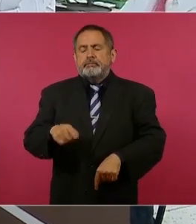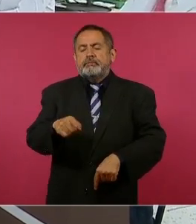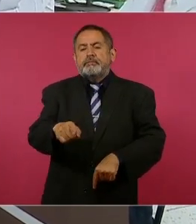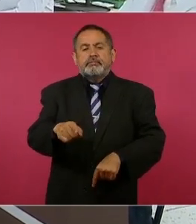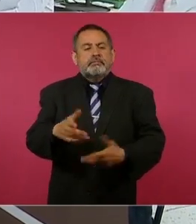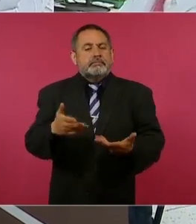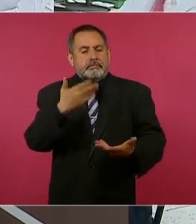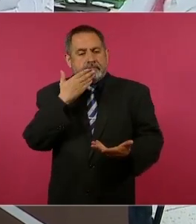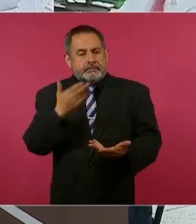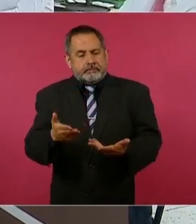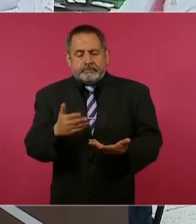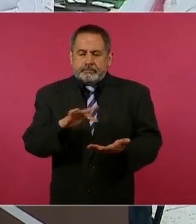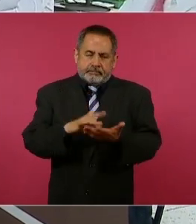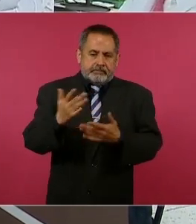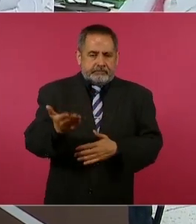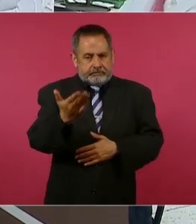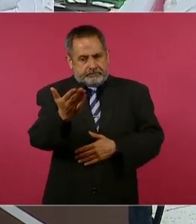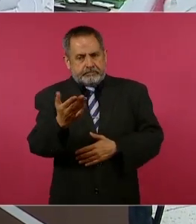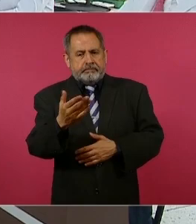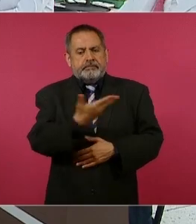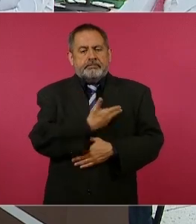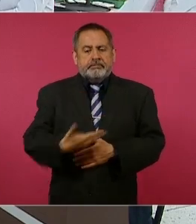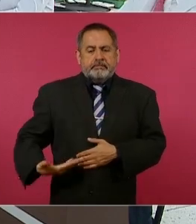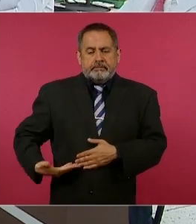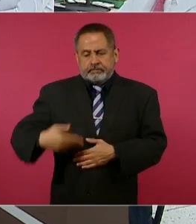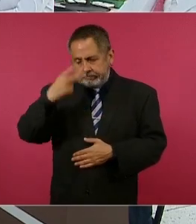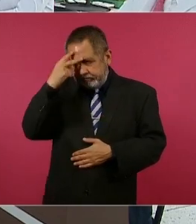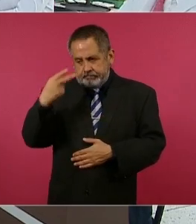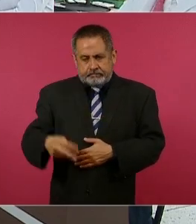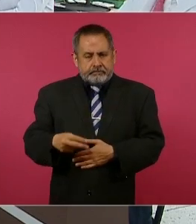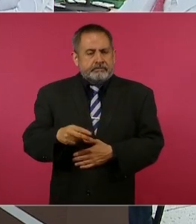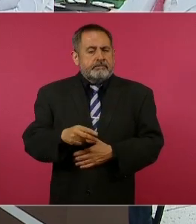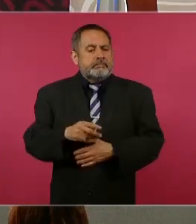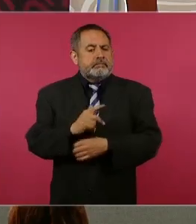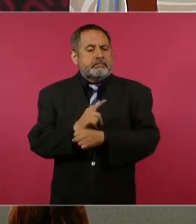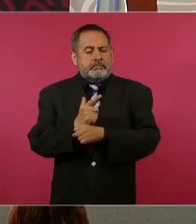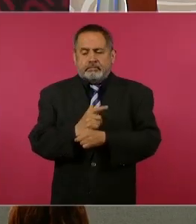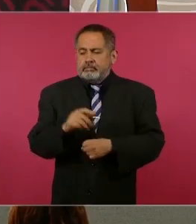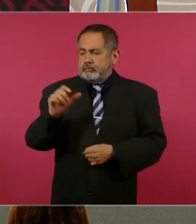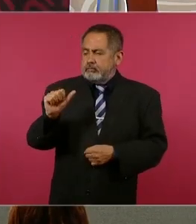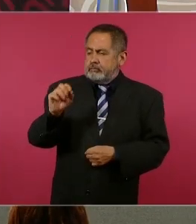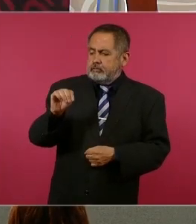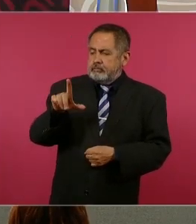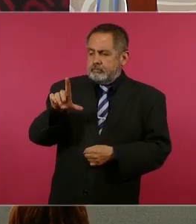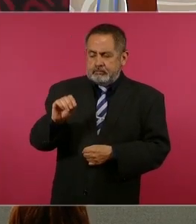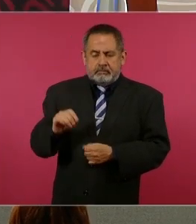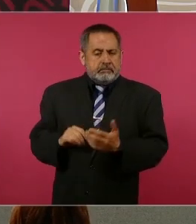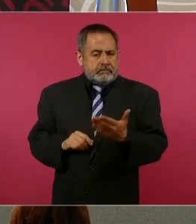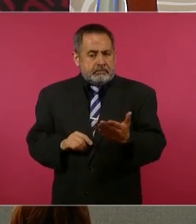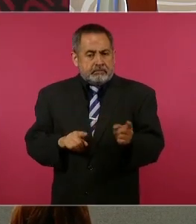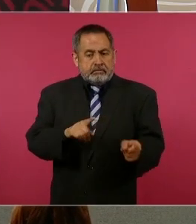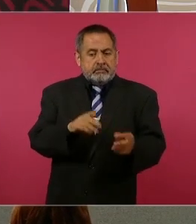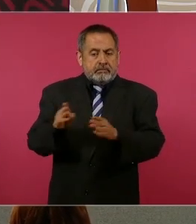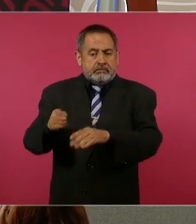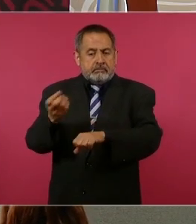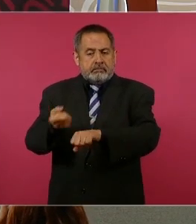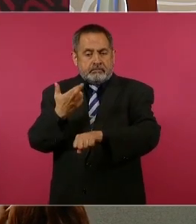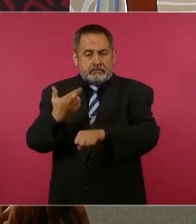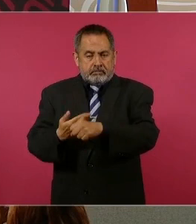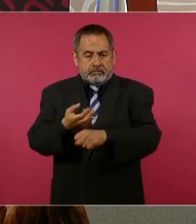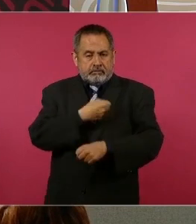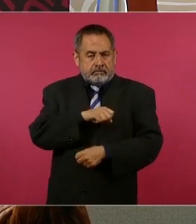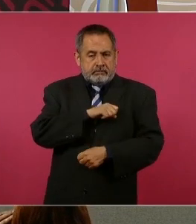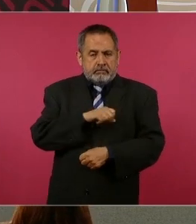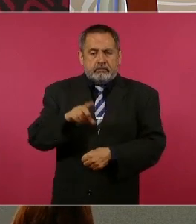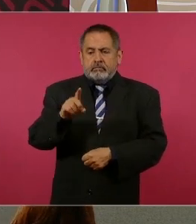posible, en especial a usted, señor presidente de la República, licenciado Andrés Manuel López Obrador, al secretario de Salud, doctor